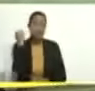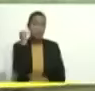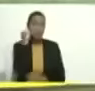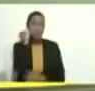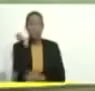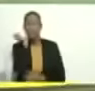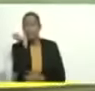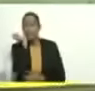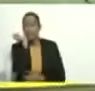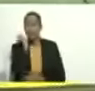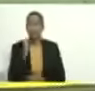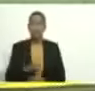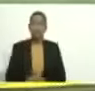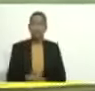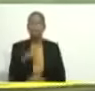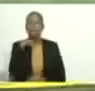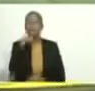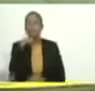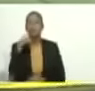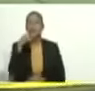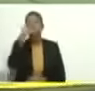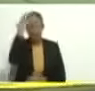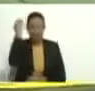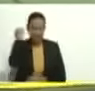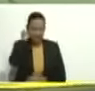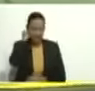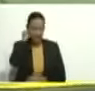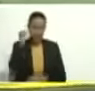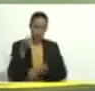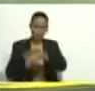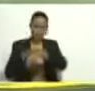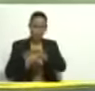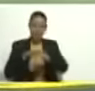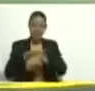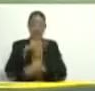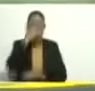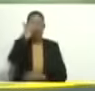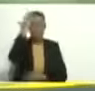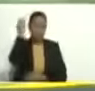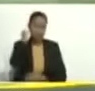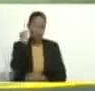el Quijote sin locura, el hombre del fuego sagrado,